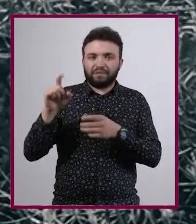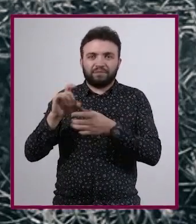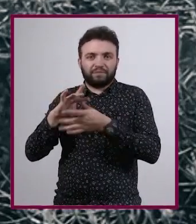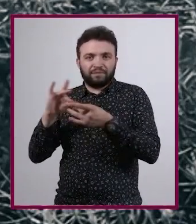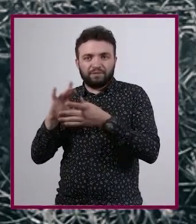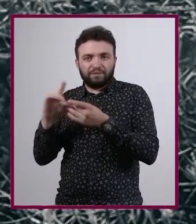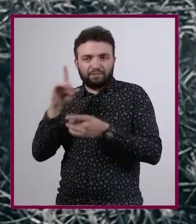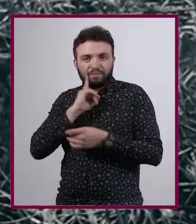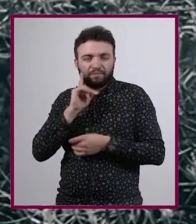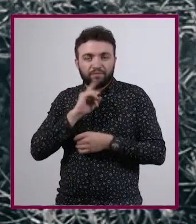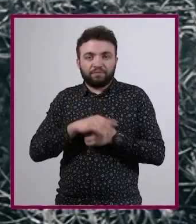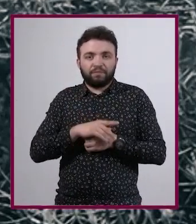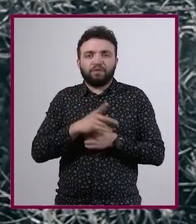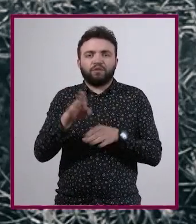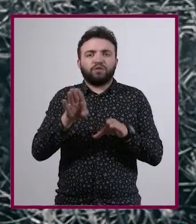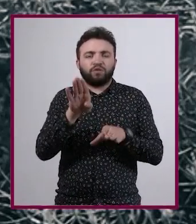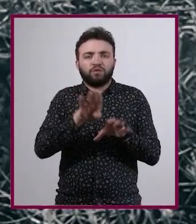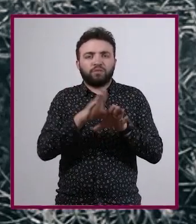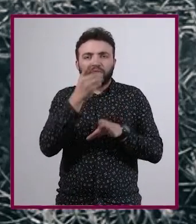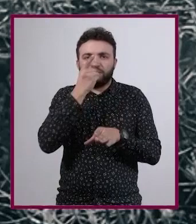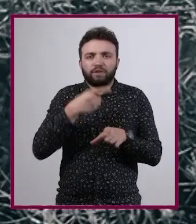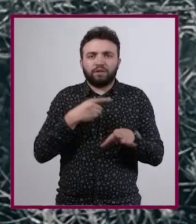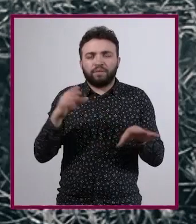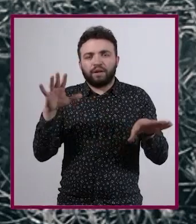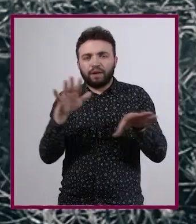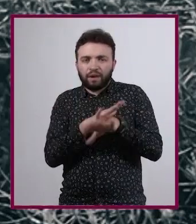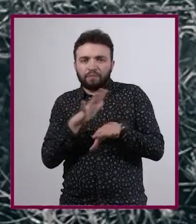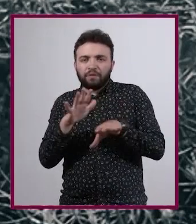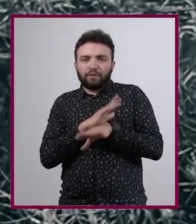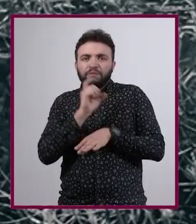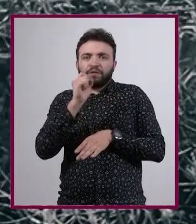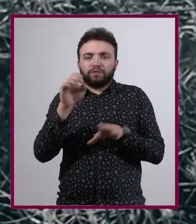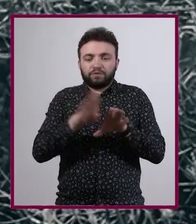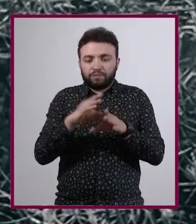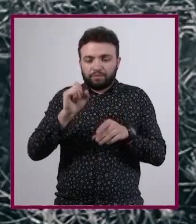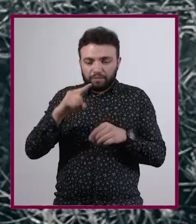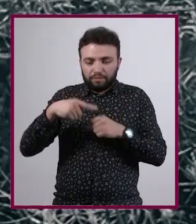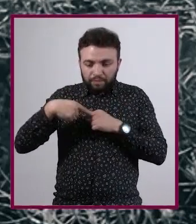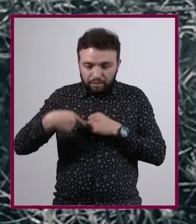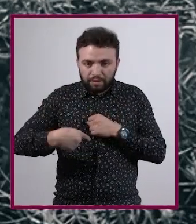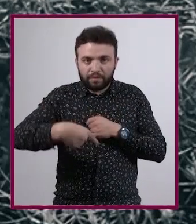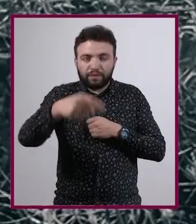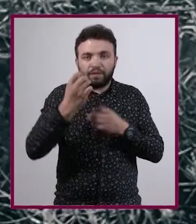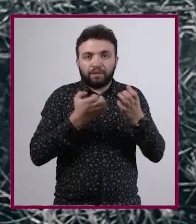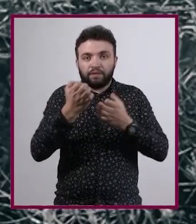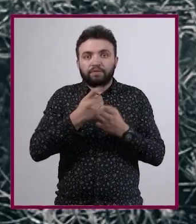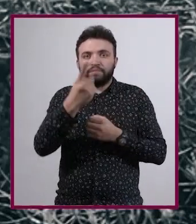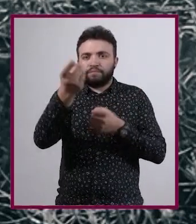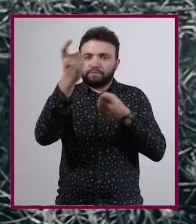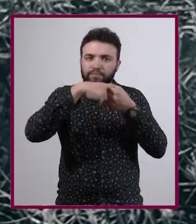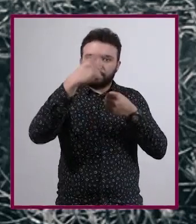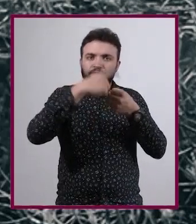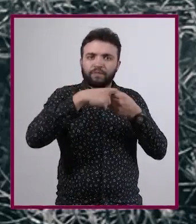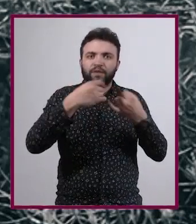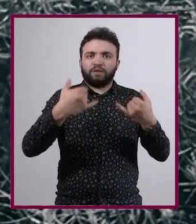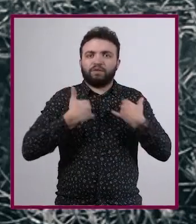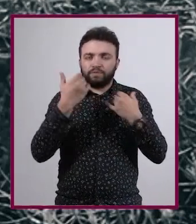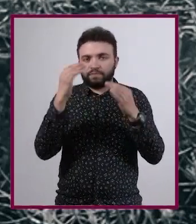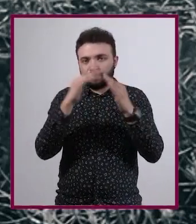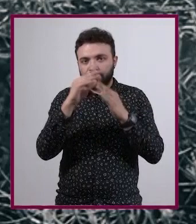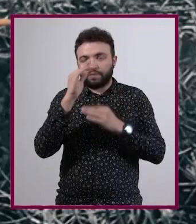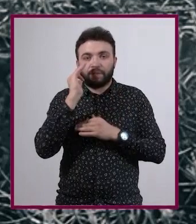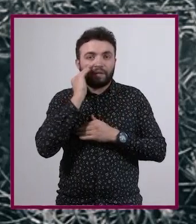los cambios de su perspectiva de ciertas situaciones o realidades tras hacer los ejercicios. Únanse a la comunidad de Jóvenes en Casa en